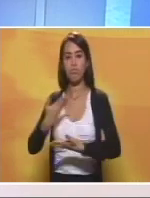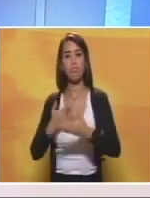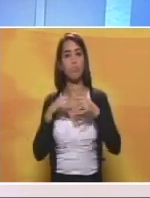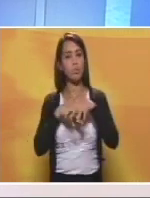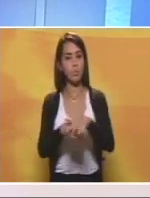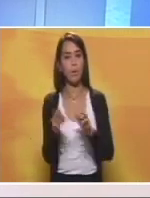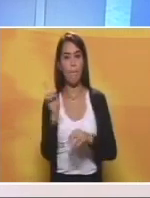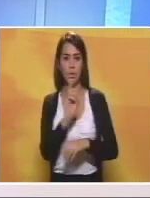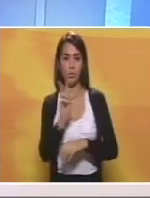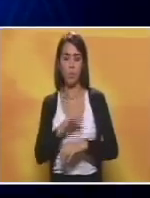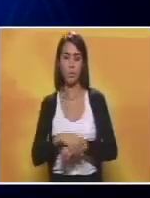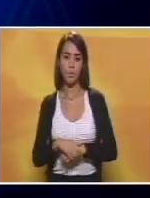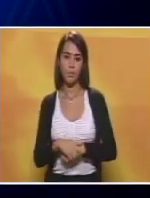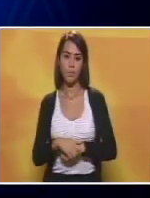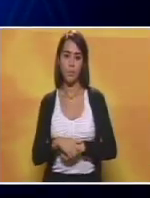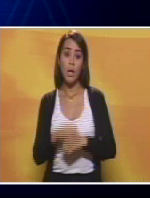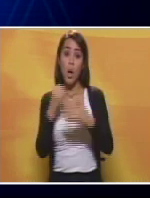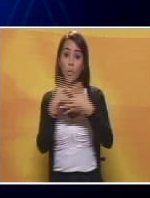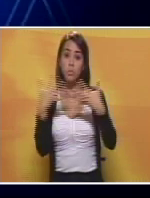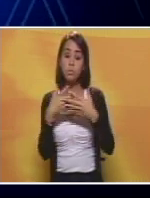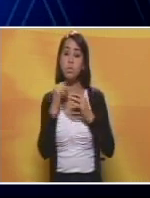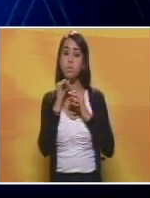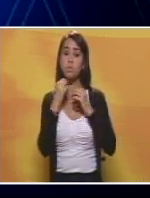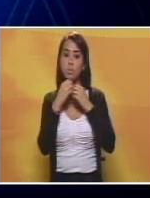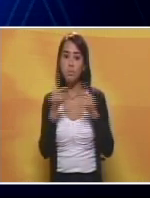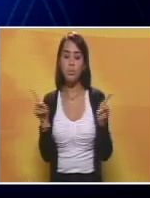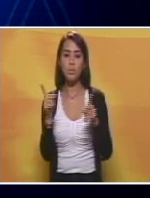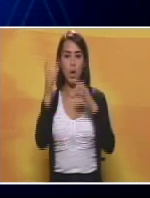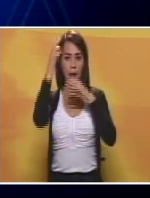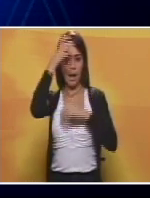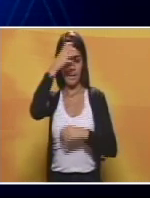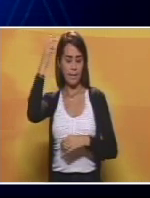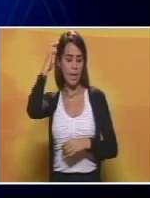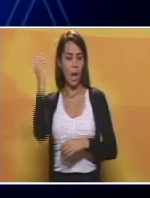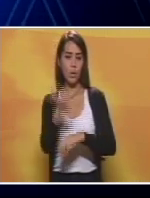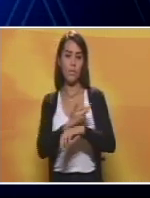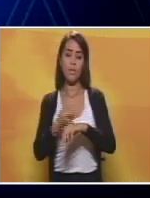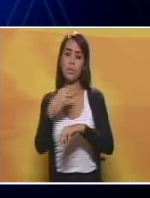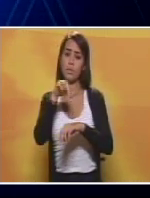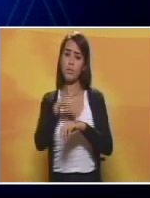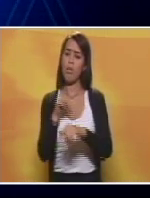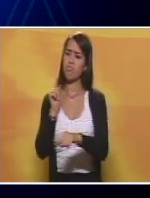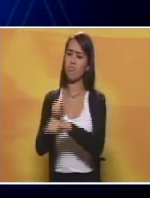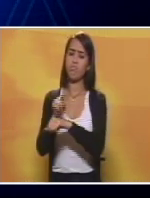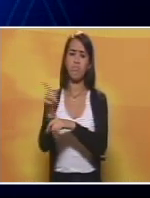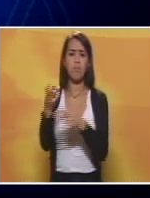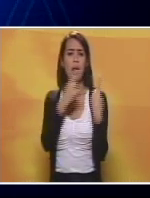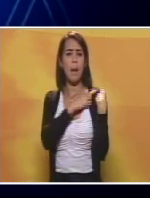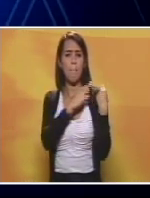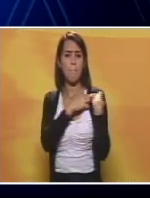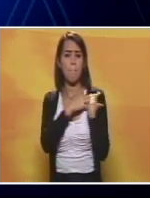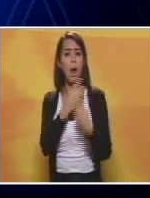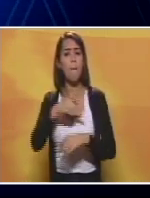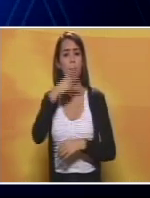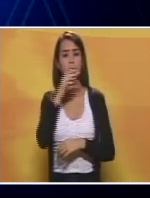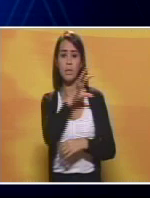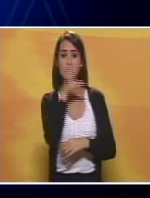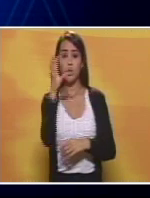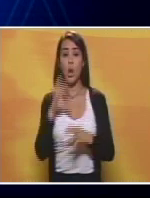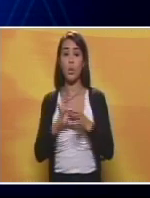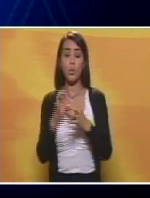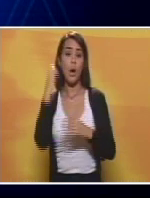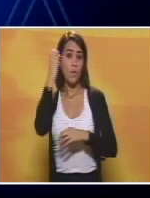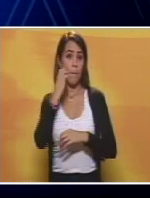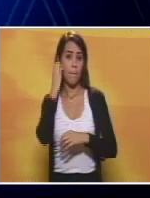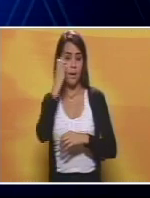con venezuela mediante un comunicado publicado por la cancillería el gobierno nacional acusó a la alta representante para la política exterior de la unión